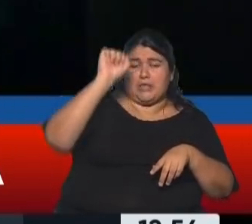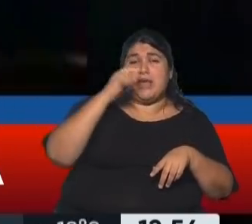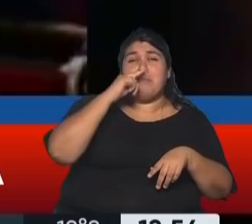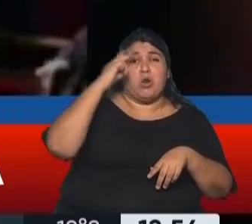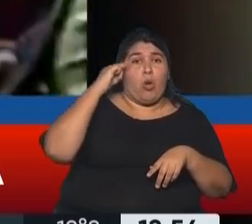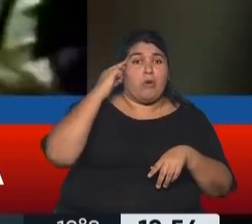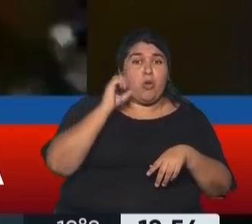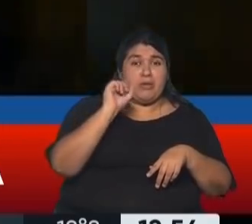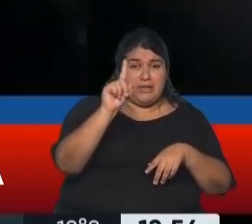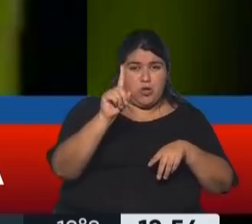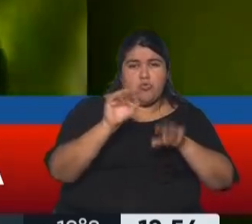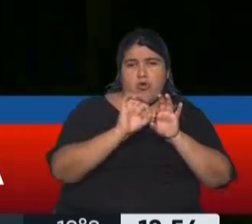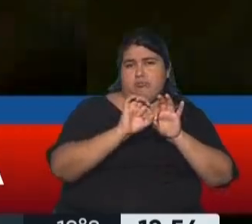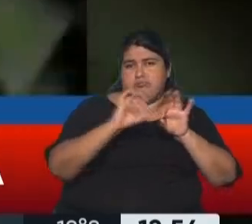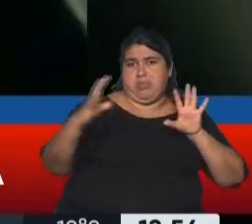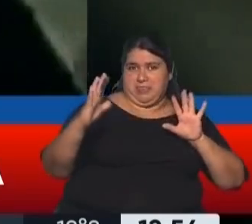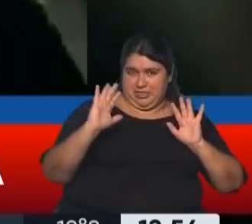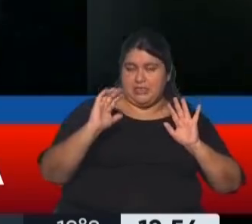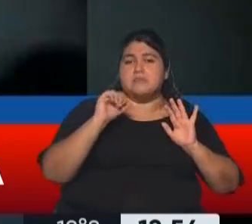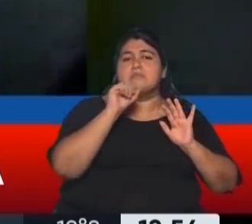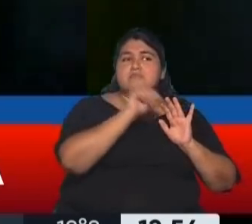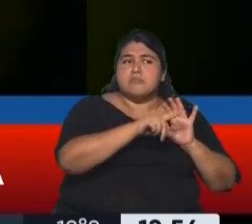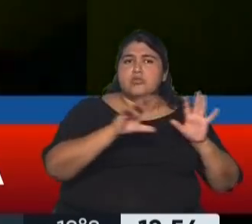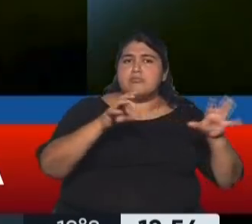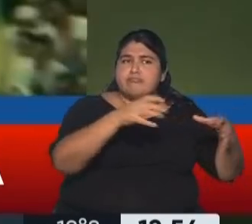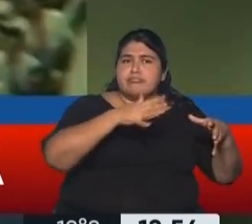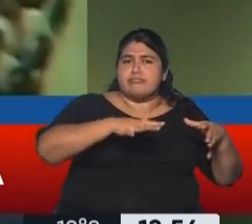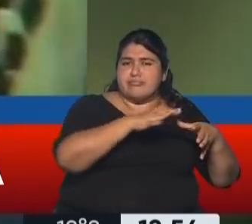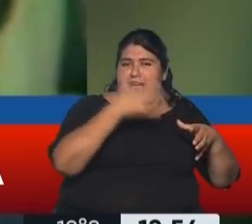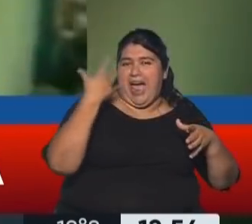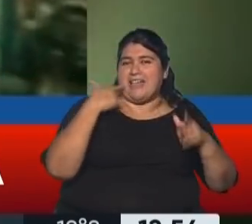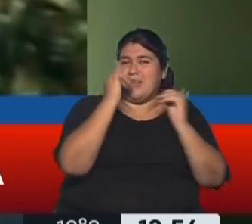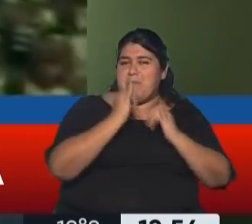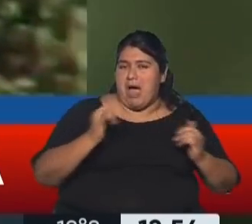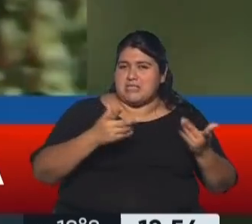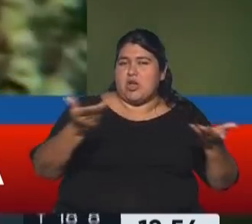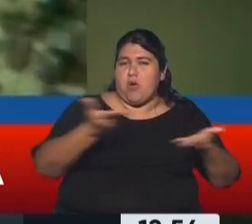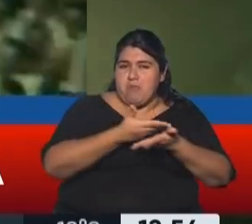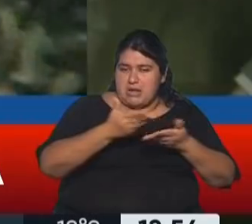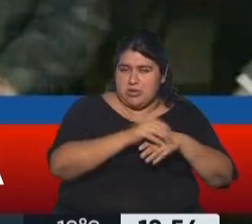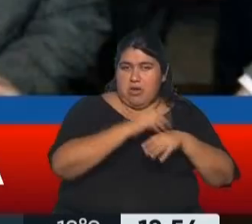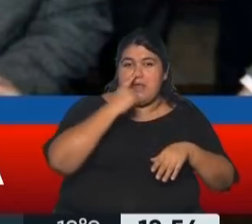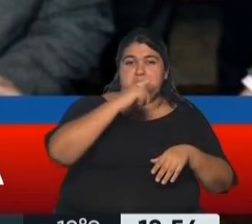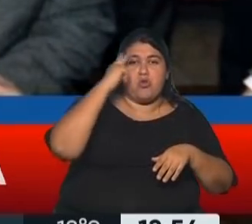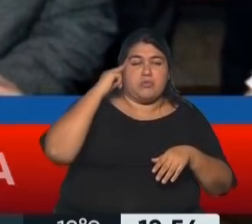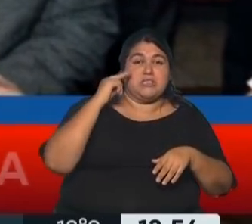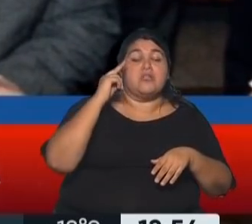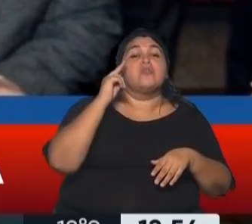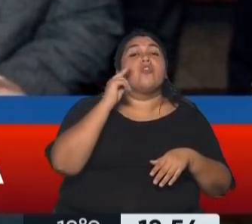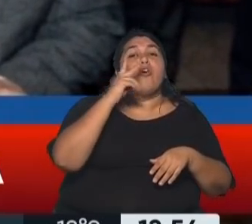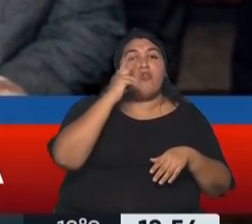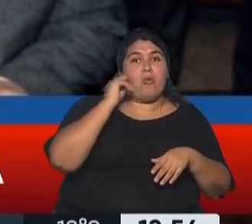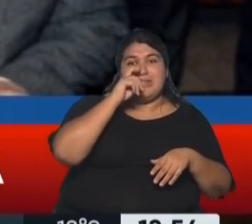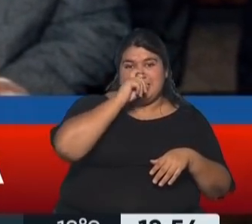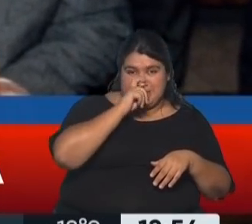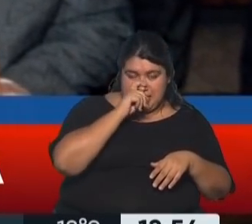1991 y las relaciones con Rusia quedaron establecidas en el Tratado de Amistad y Cooperación de 1997, en